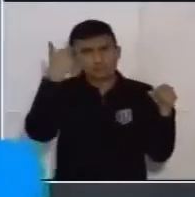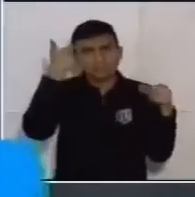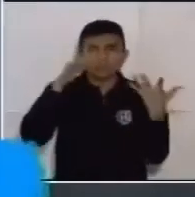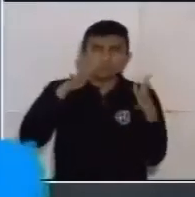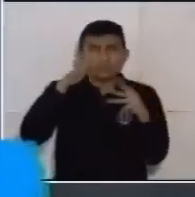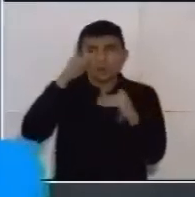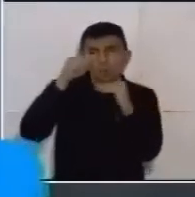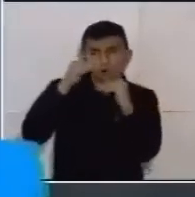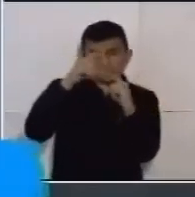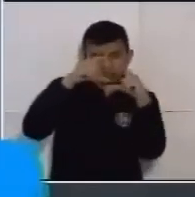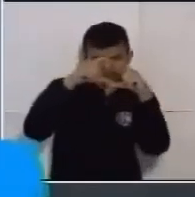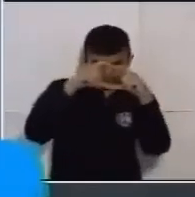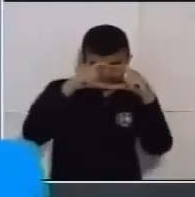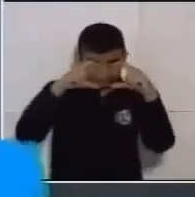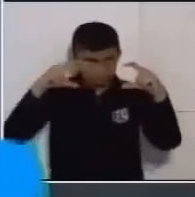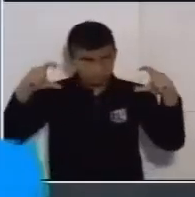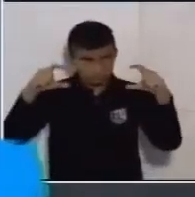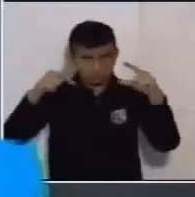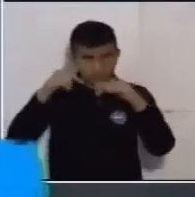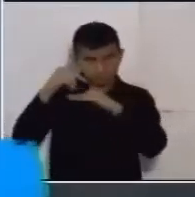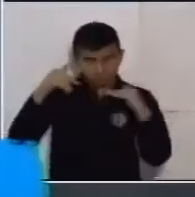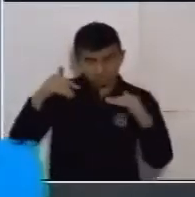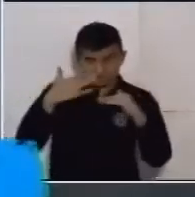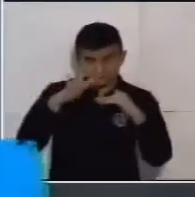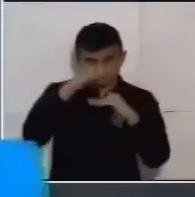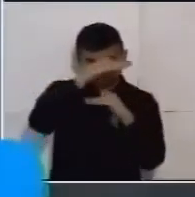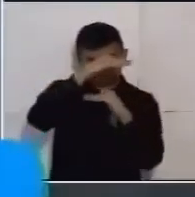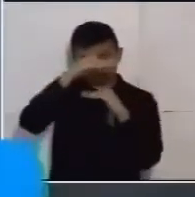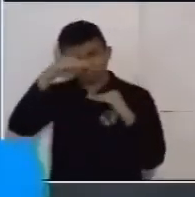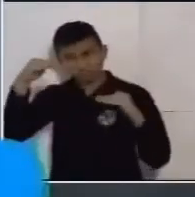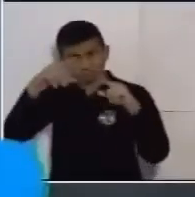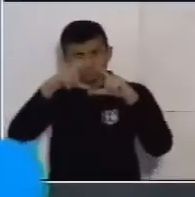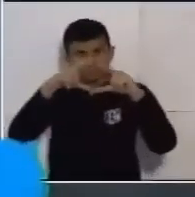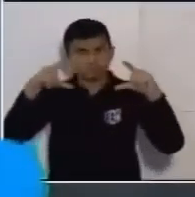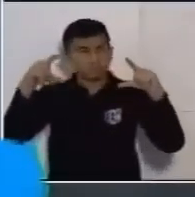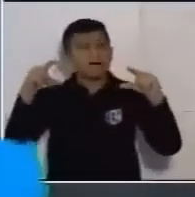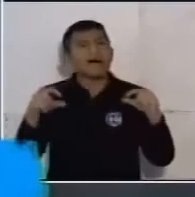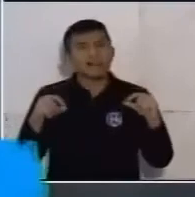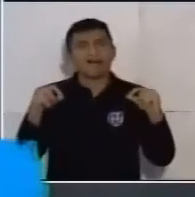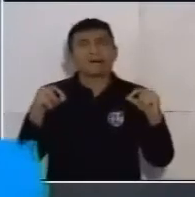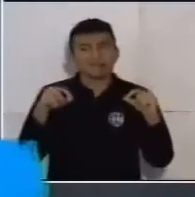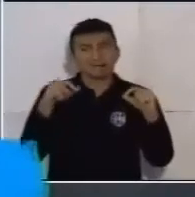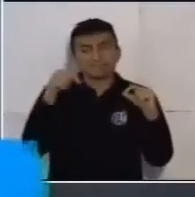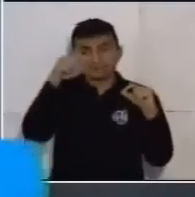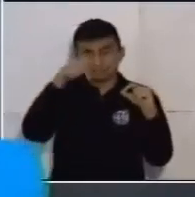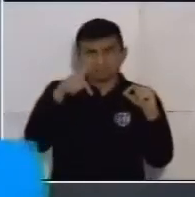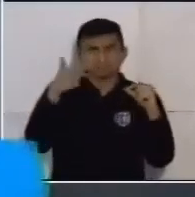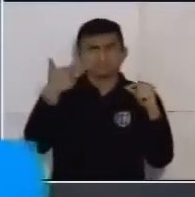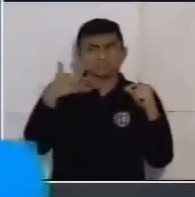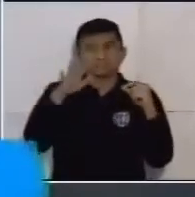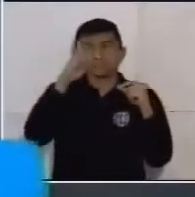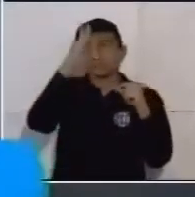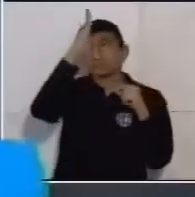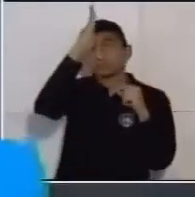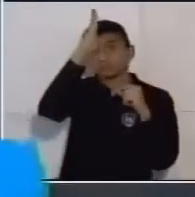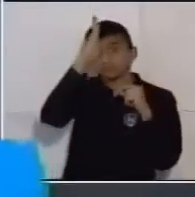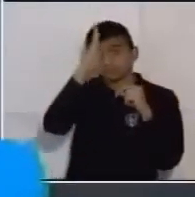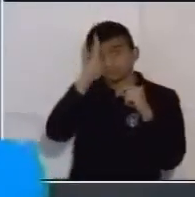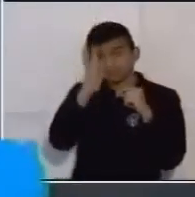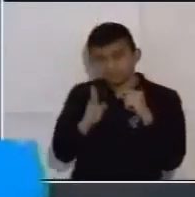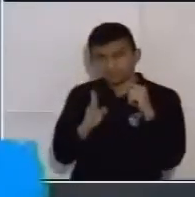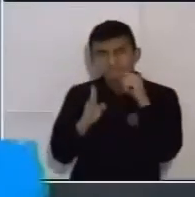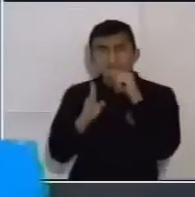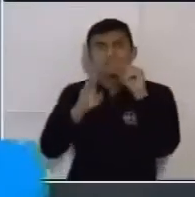que tenga la misma distancia de aquí para acá, y encontré un rectángulo. De esta parte más alta para acá hice una línea